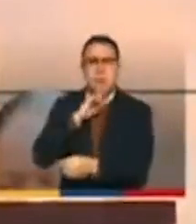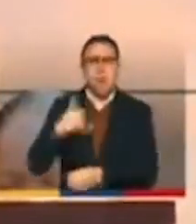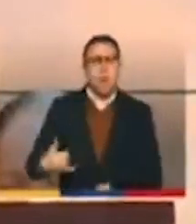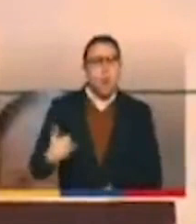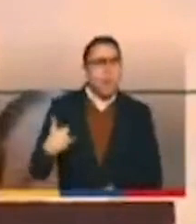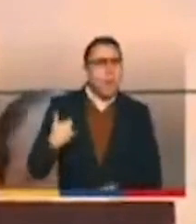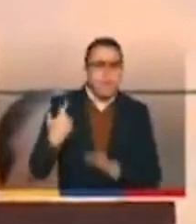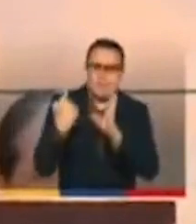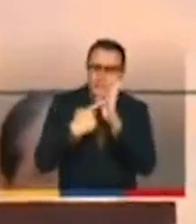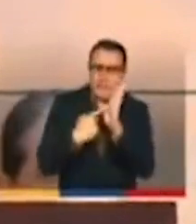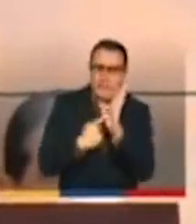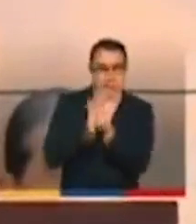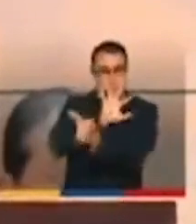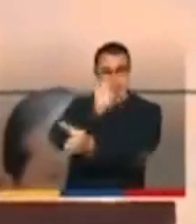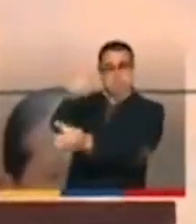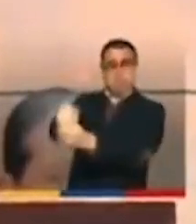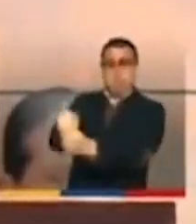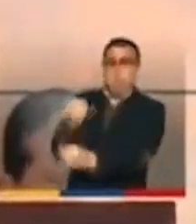encarcelados.